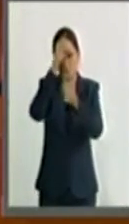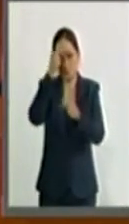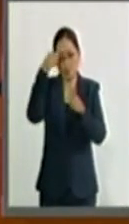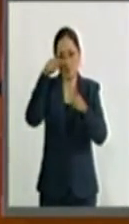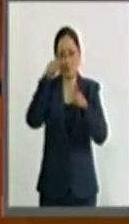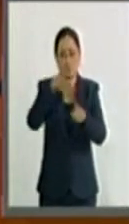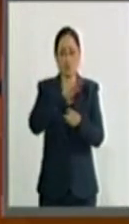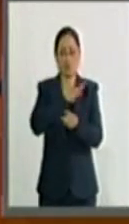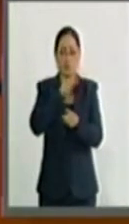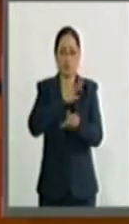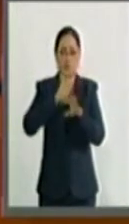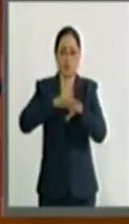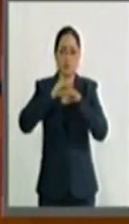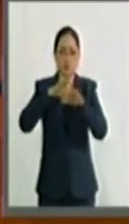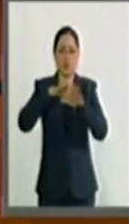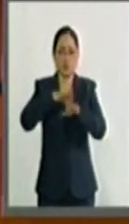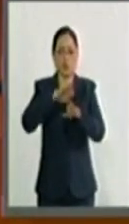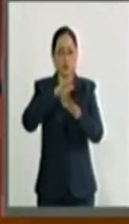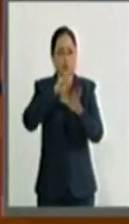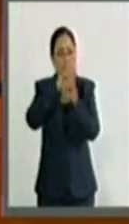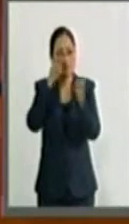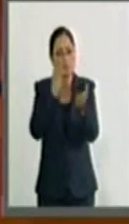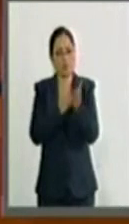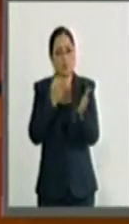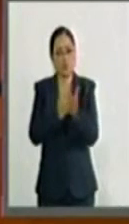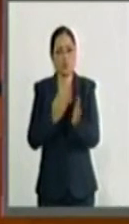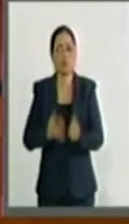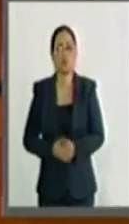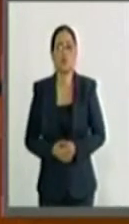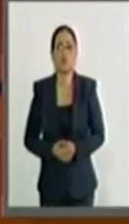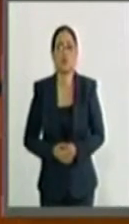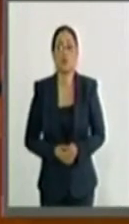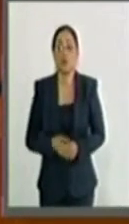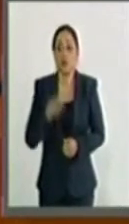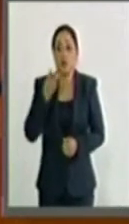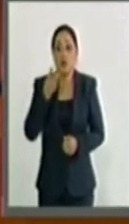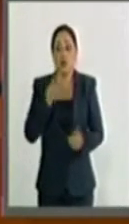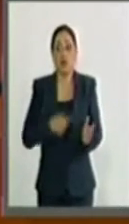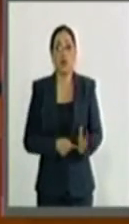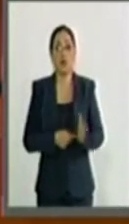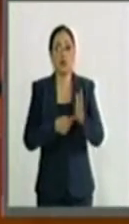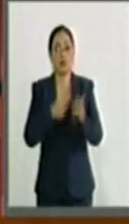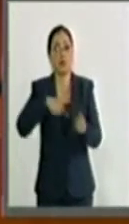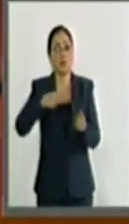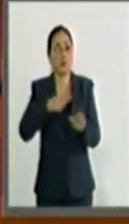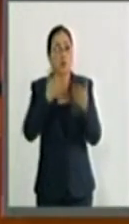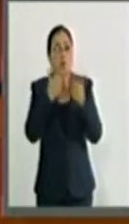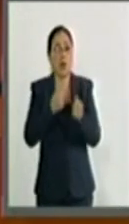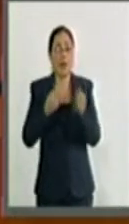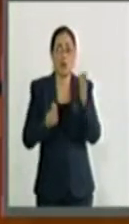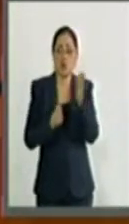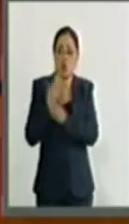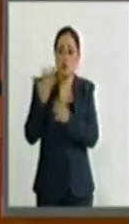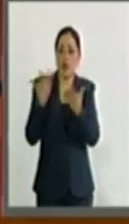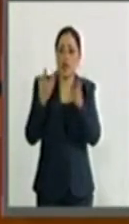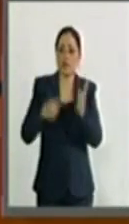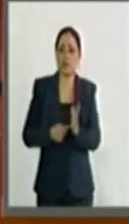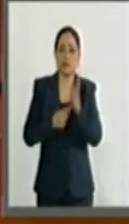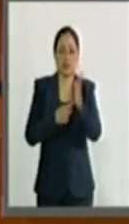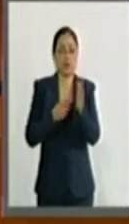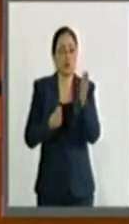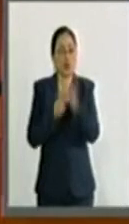la certidumbre en materia tributaria. Esto al no crear ni incrementar